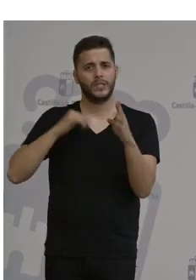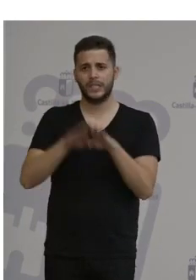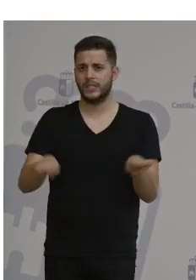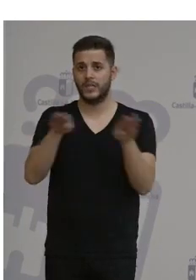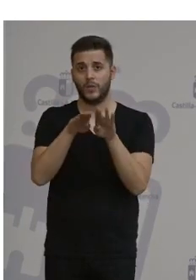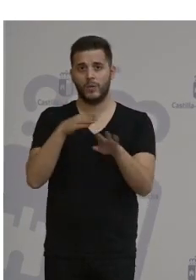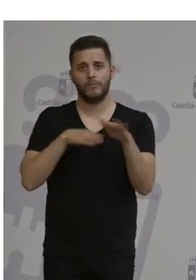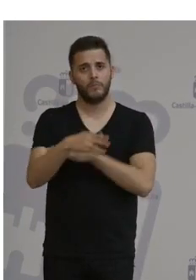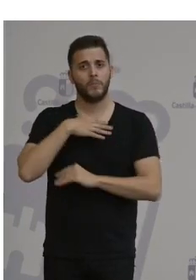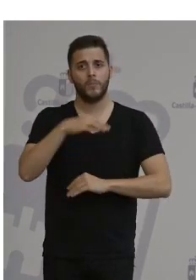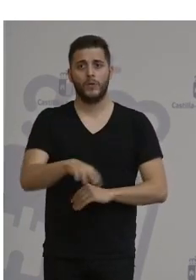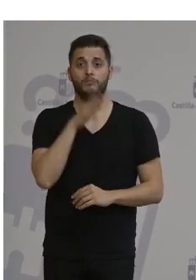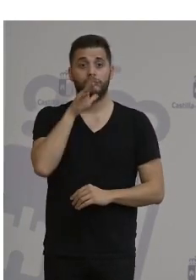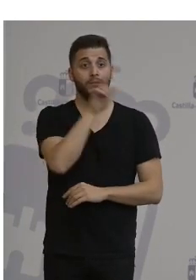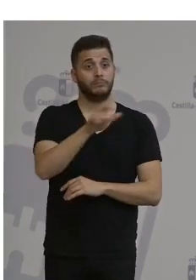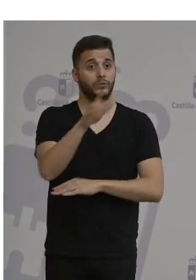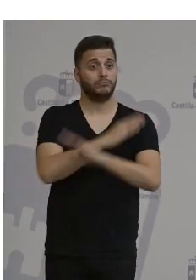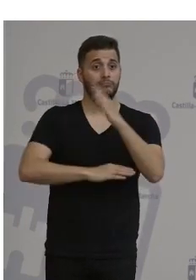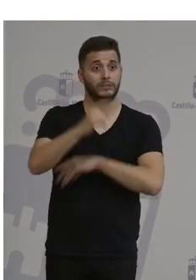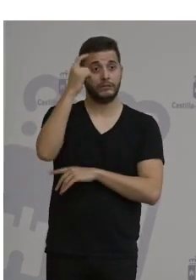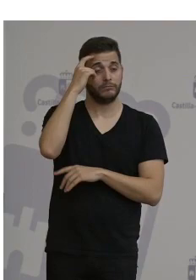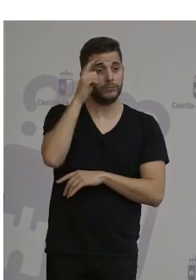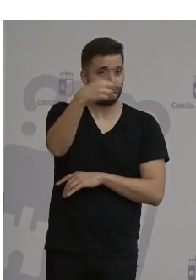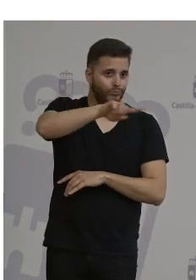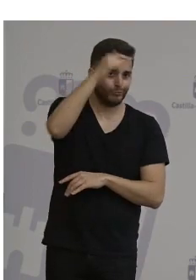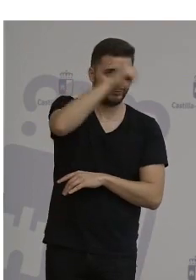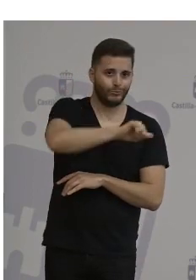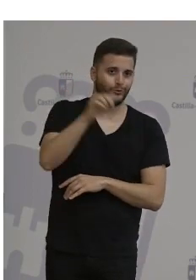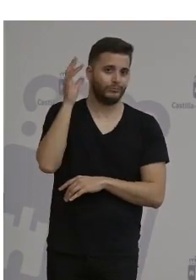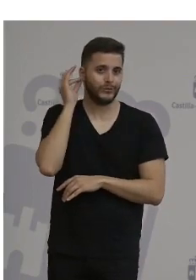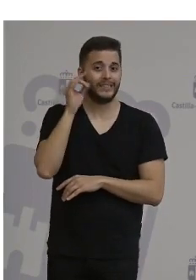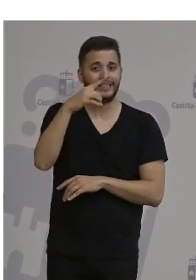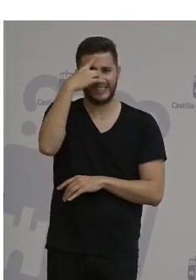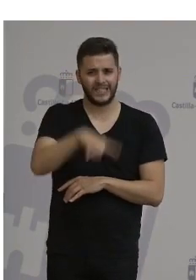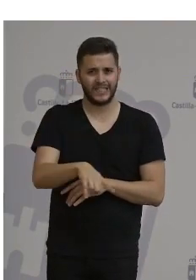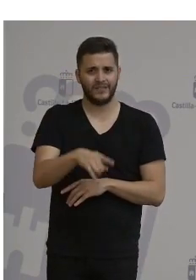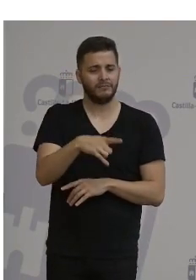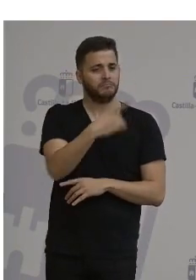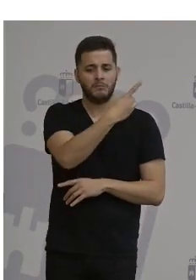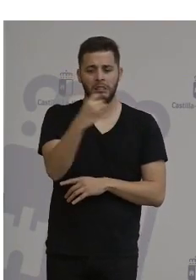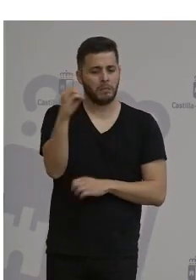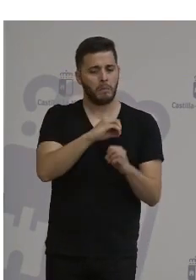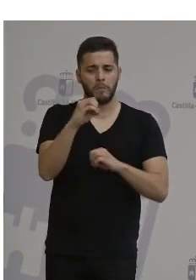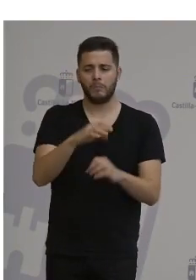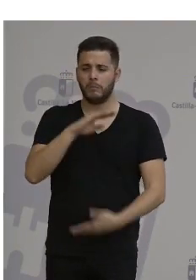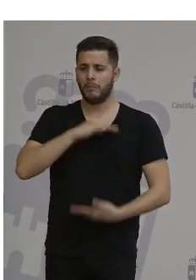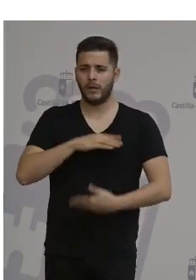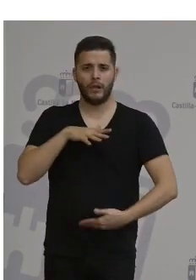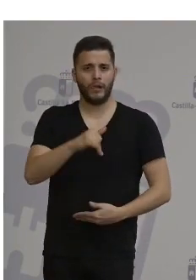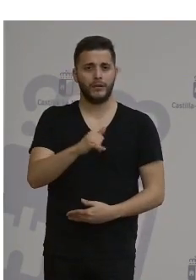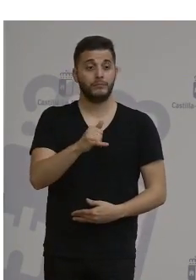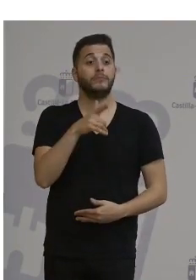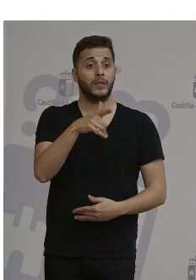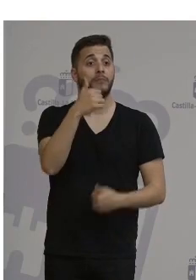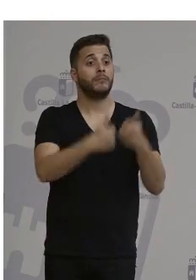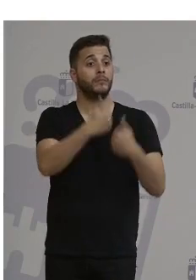Porque las personas con discapacidad intelectual, vosotras lo sabéis bien, son personas 100% capaces, no solo para enfrentarse a una oposición,